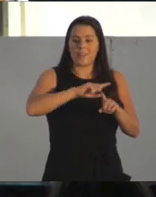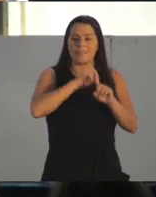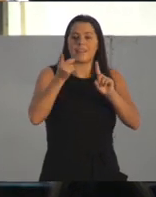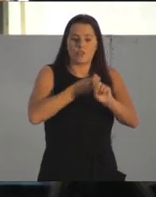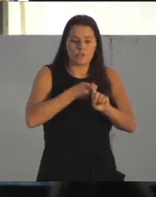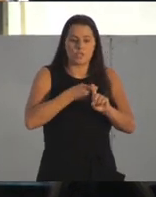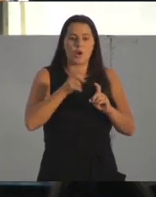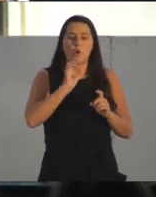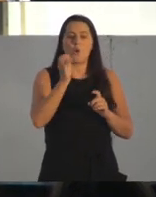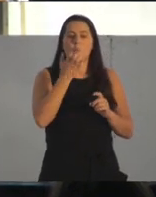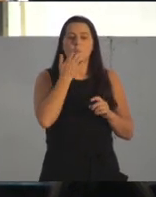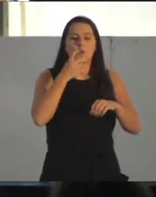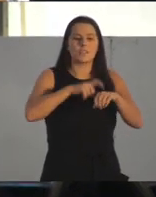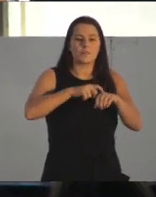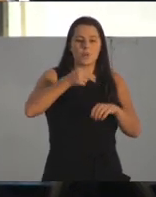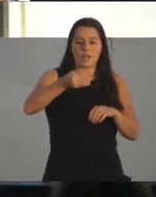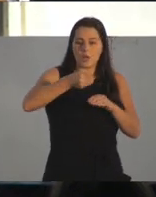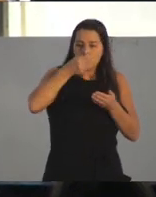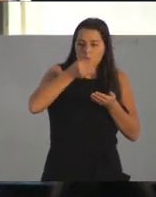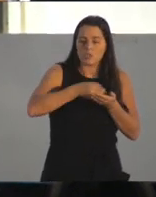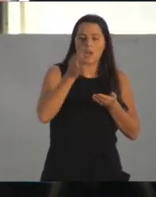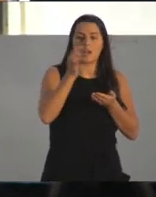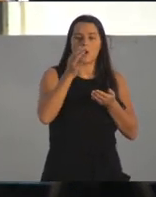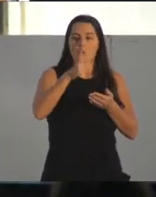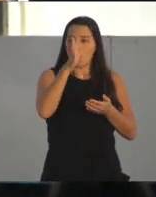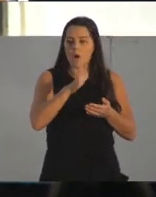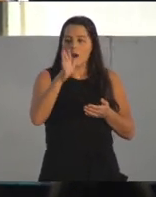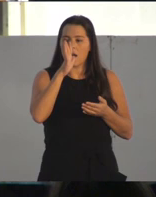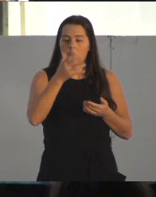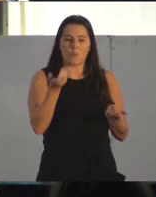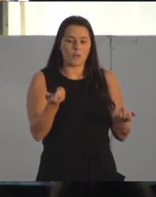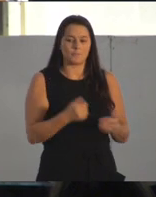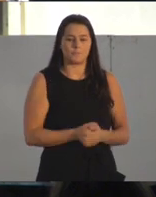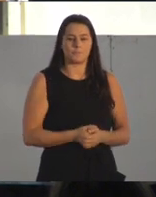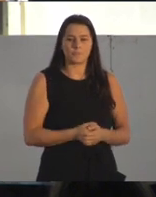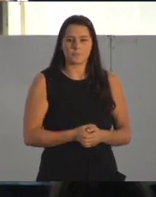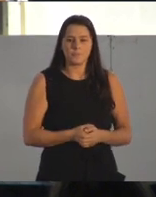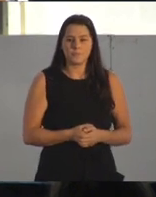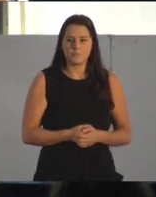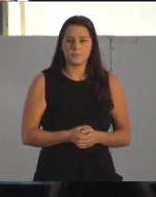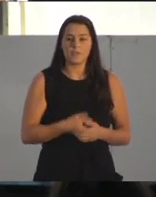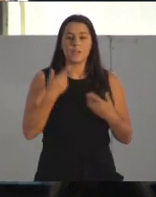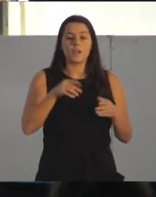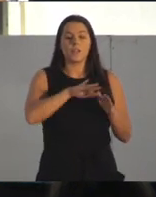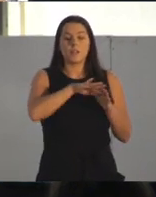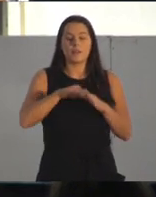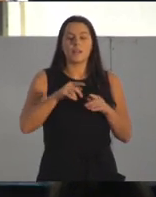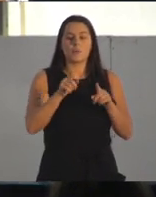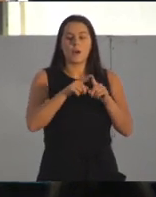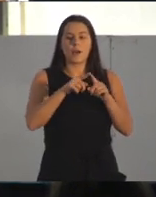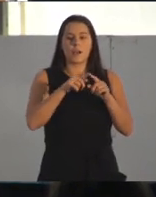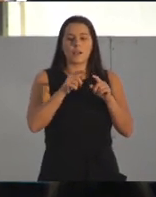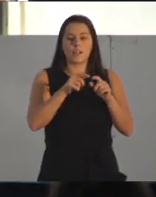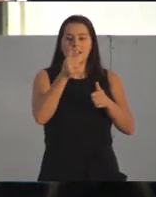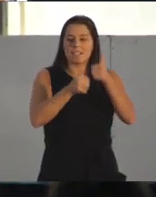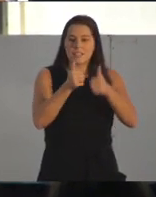tipo de agua bebe, etc. Luego hacemos una evaluación clínica que tiene una parte de examen. Examinamos cómo es